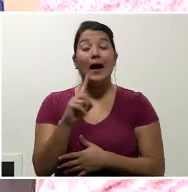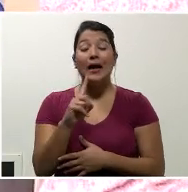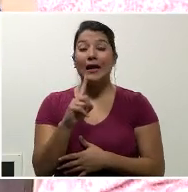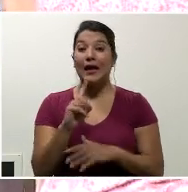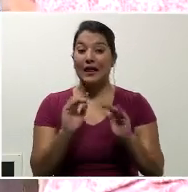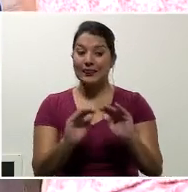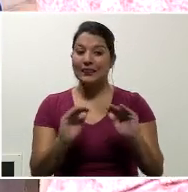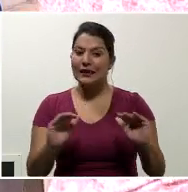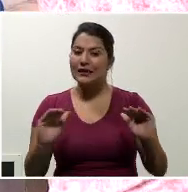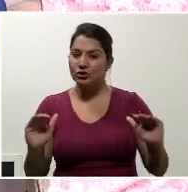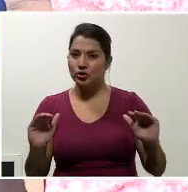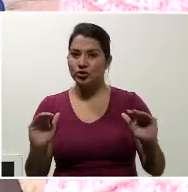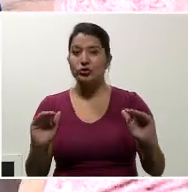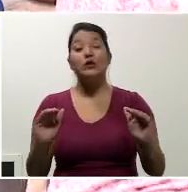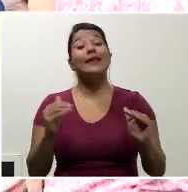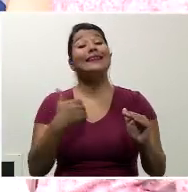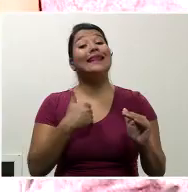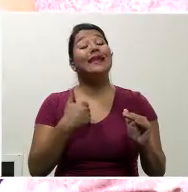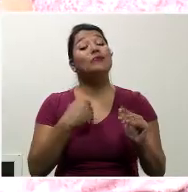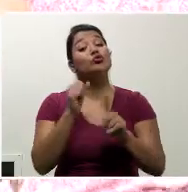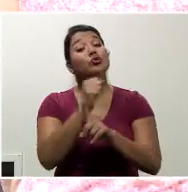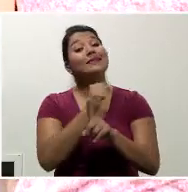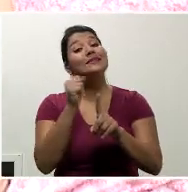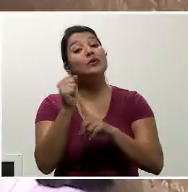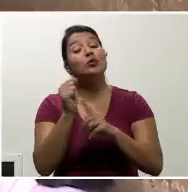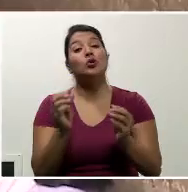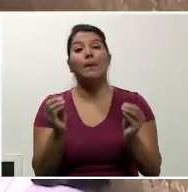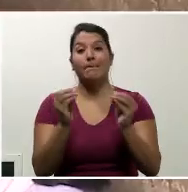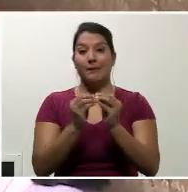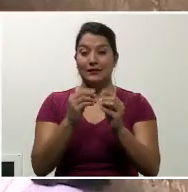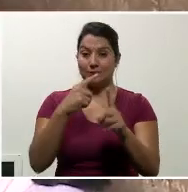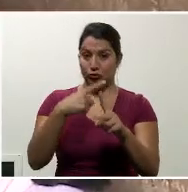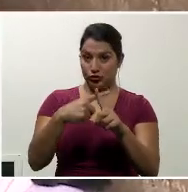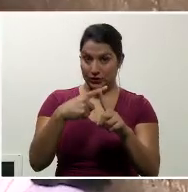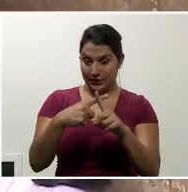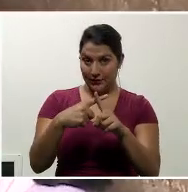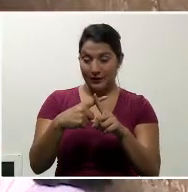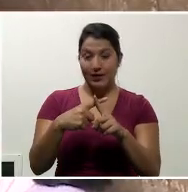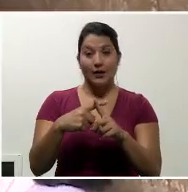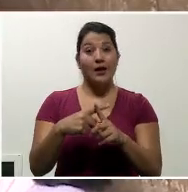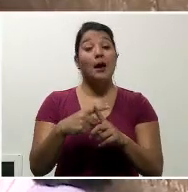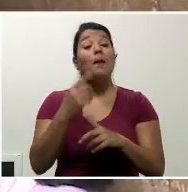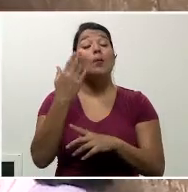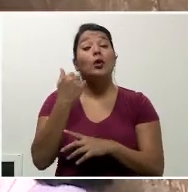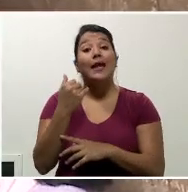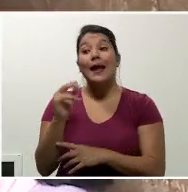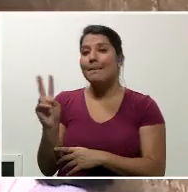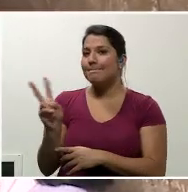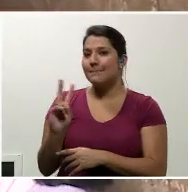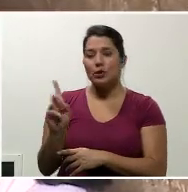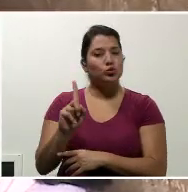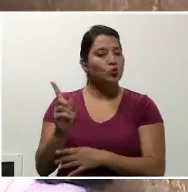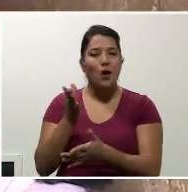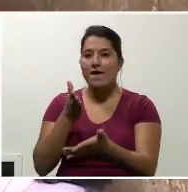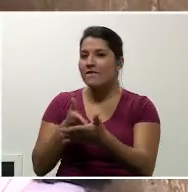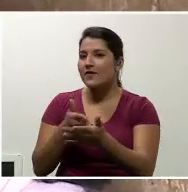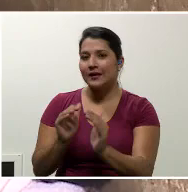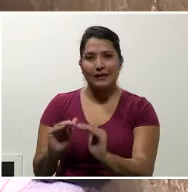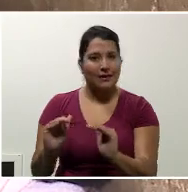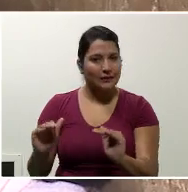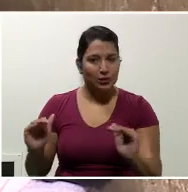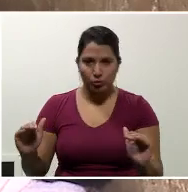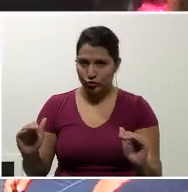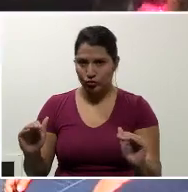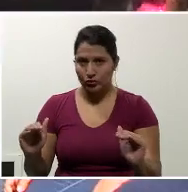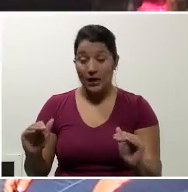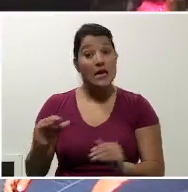una situación todavía más favorable. No solamente no está afectando niños, sino que está produciendo